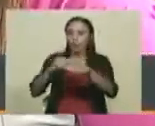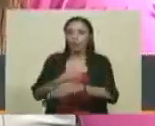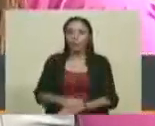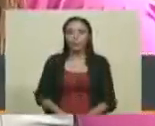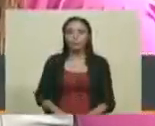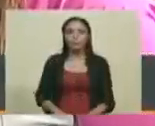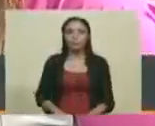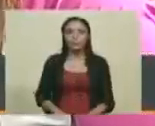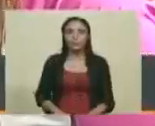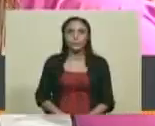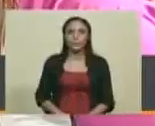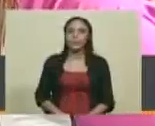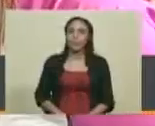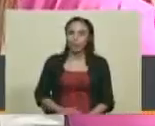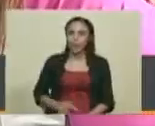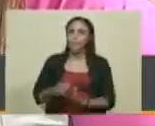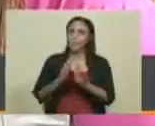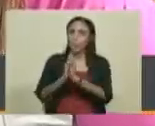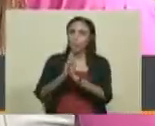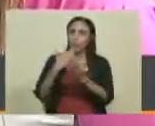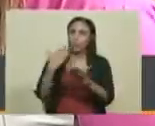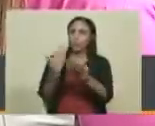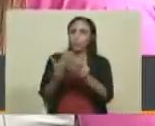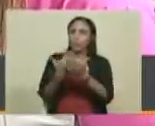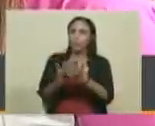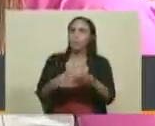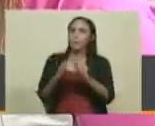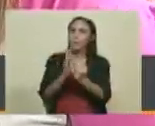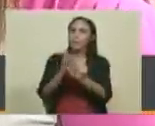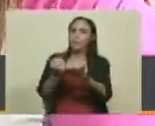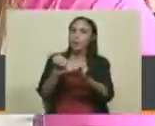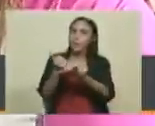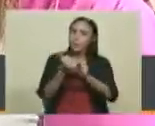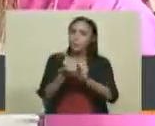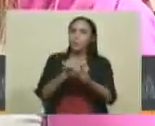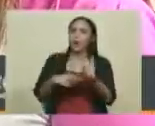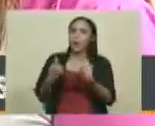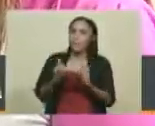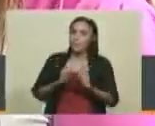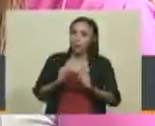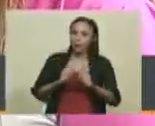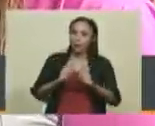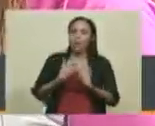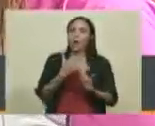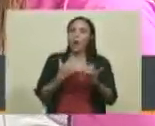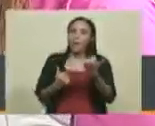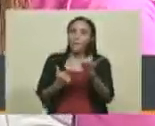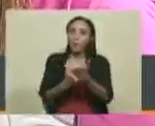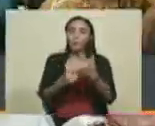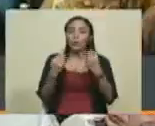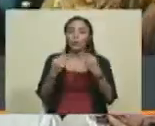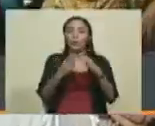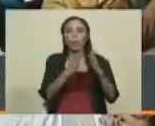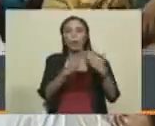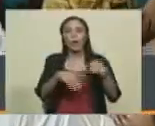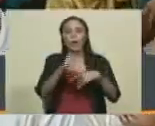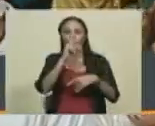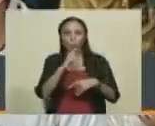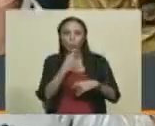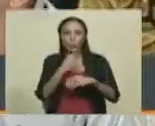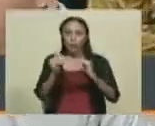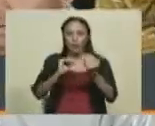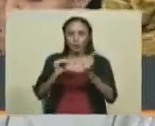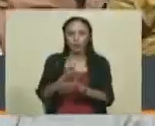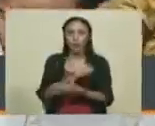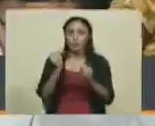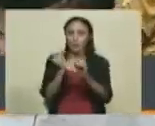presidente, solicitamos a usted hoy la venia para iniciar con el Código de Conducta Ética Socialista las jornadas